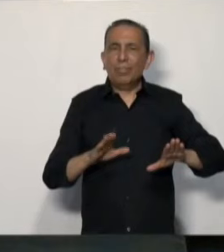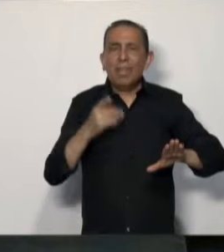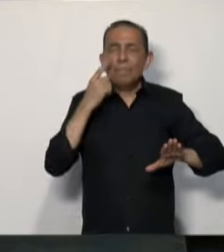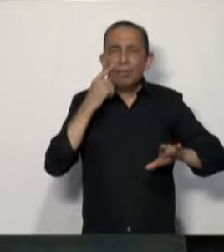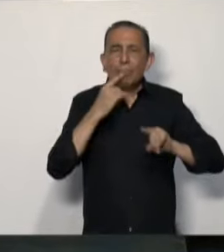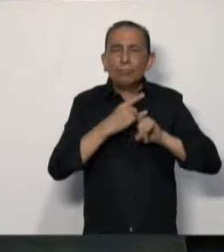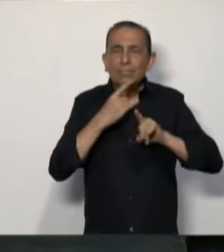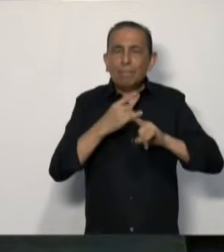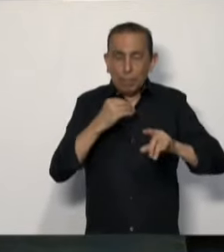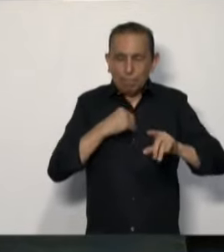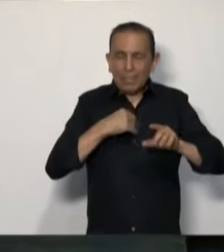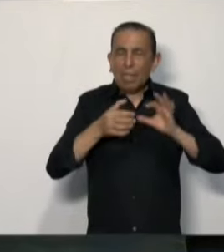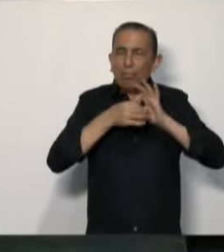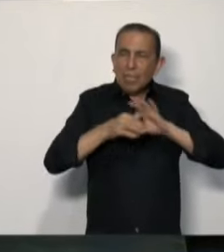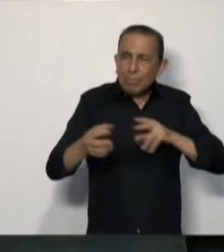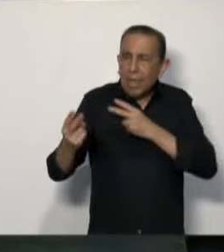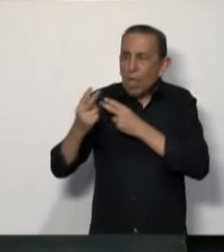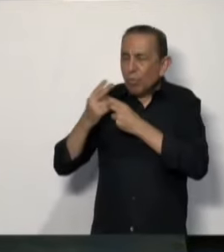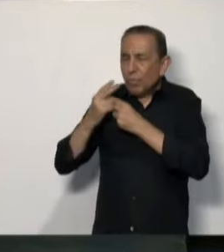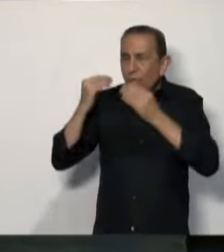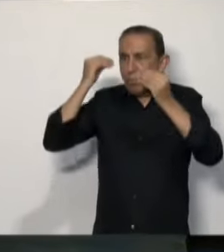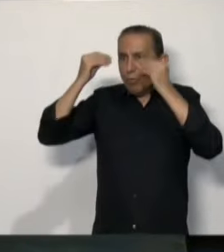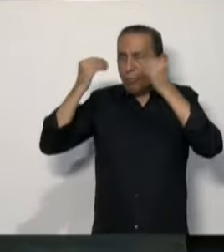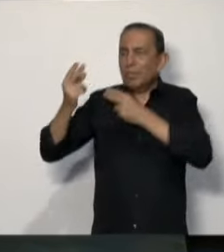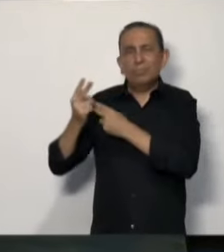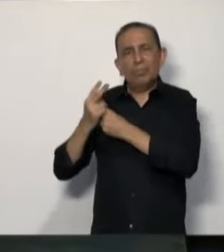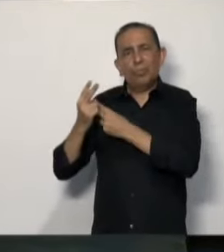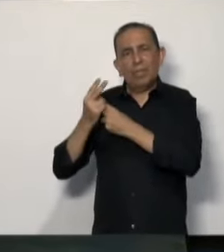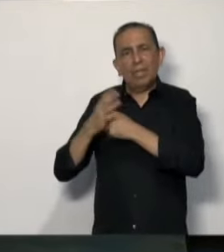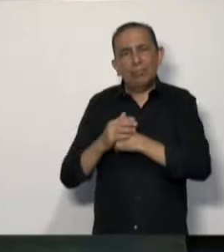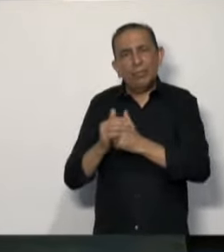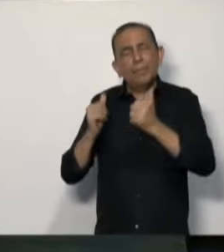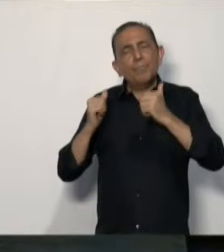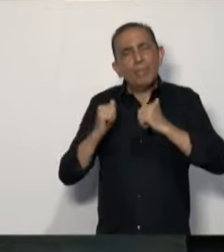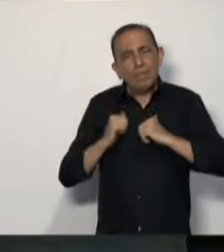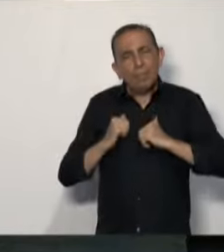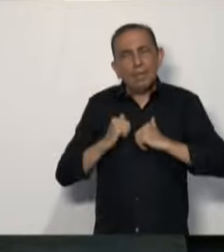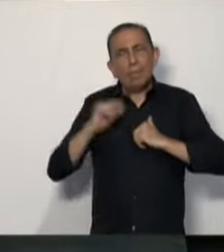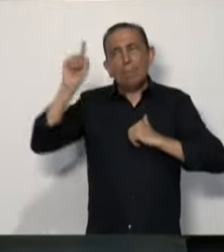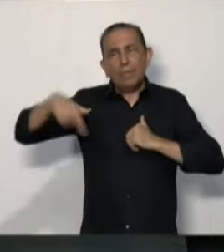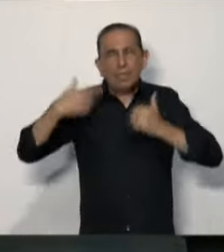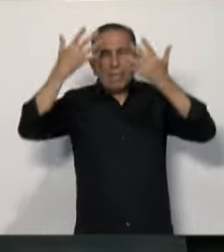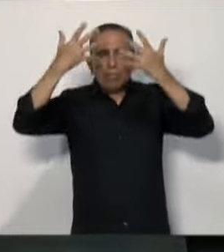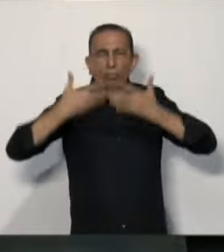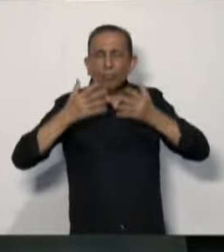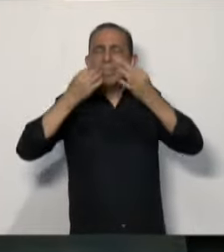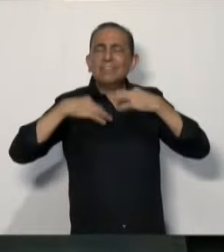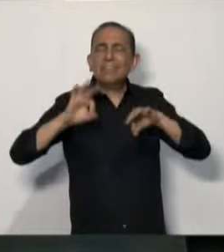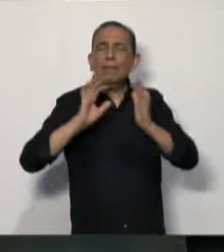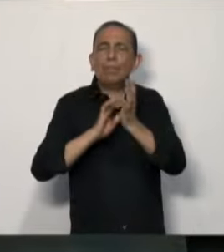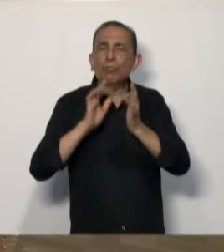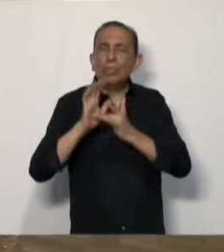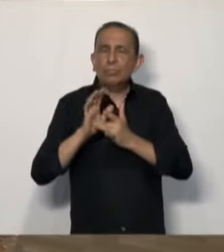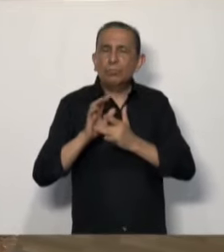vivamos siempre libres de pecado y protegidos de toda perturbación, mientras esperamos la gloriosa venida de nuestro